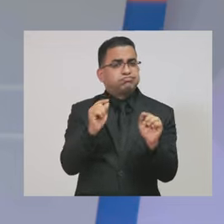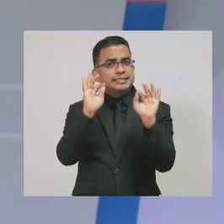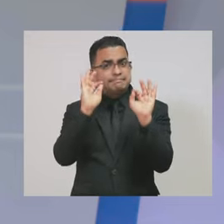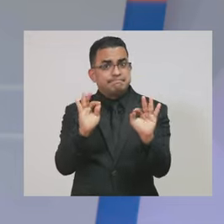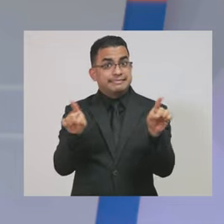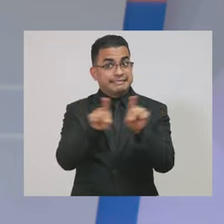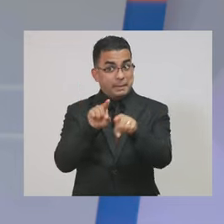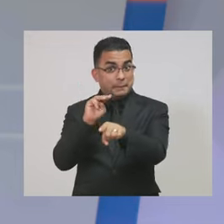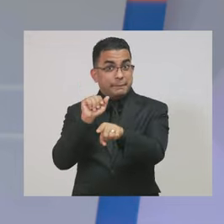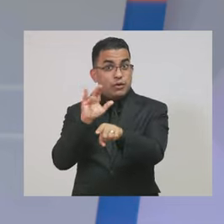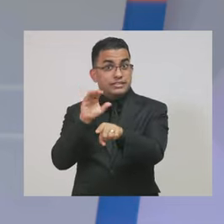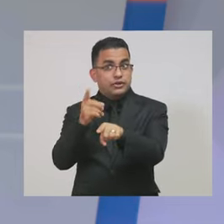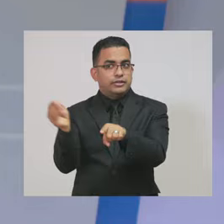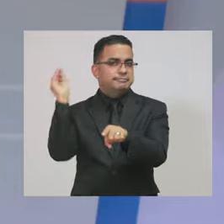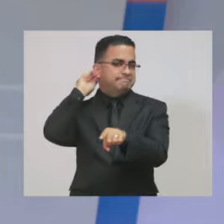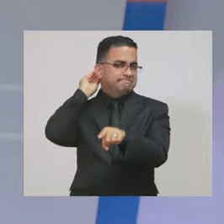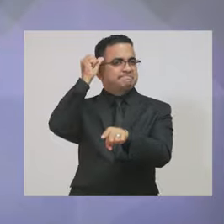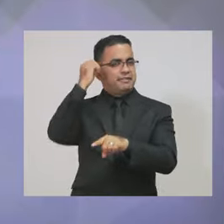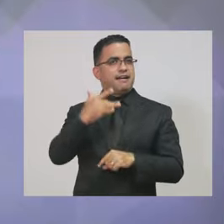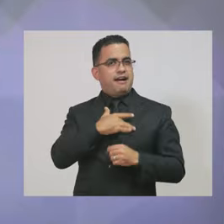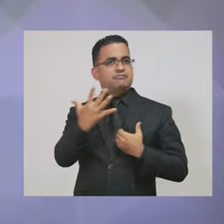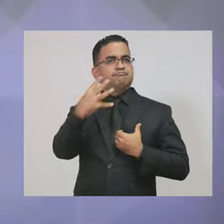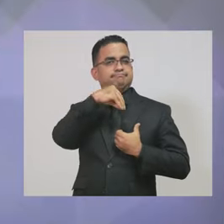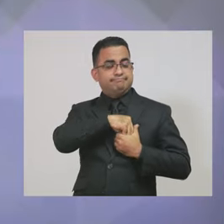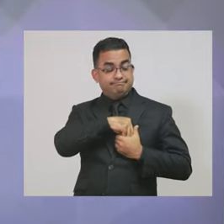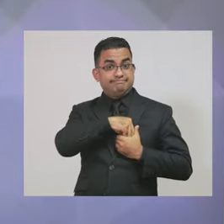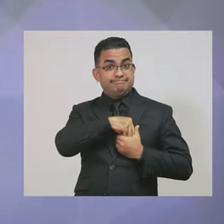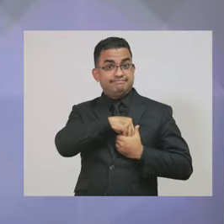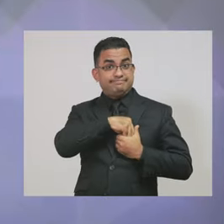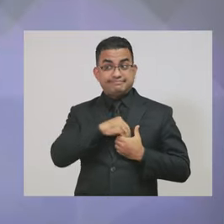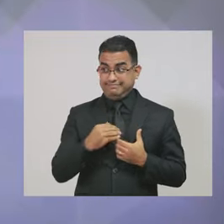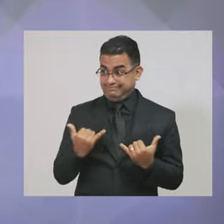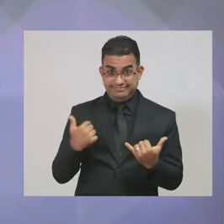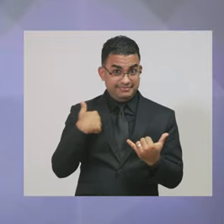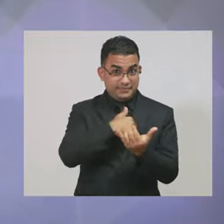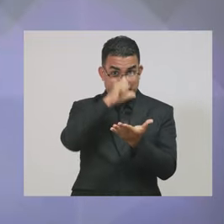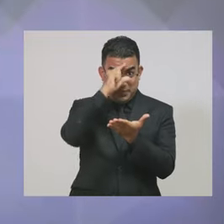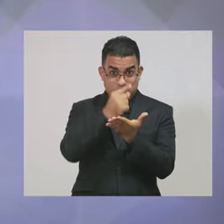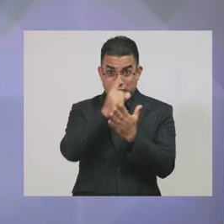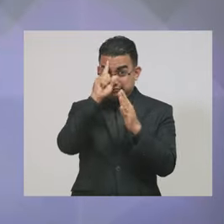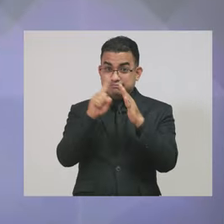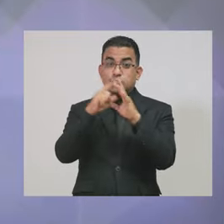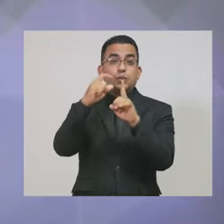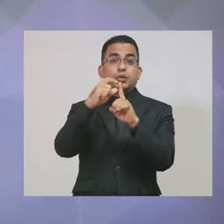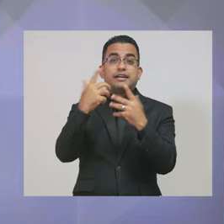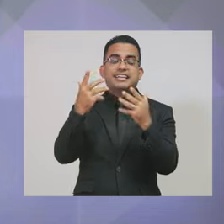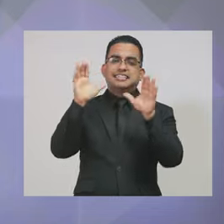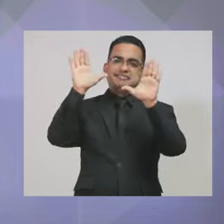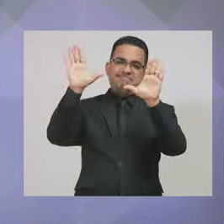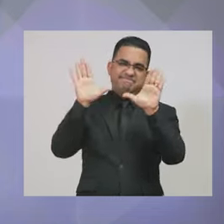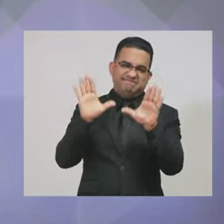la mejor manera de llevar a mauro en nuestros corazones y justamente excepcional esta palabra que se vislumbre en mi cabeza